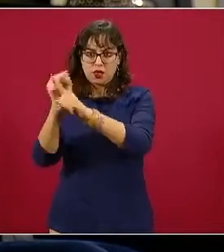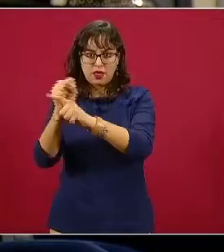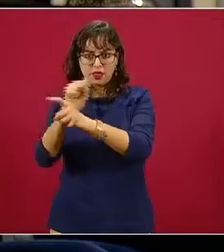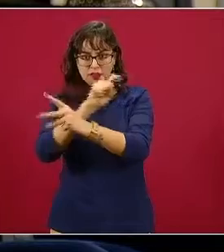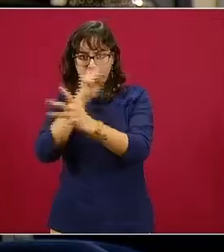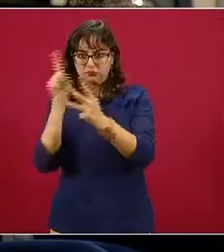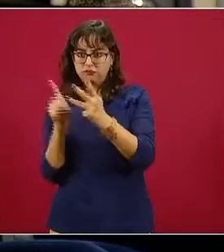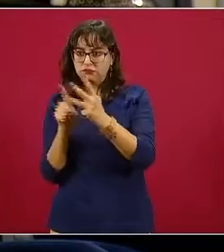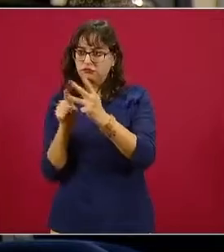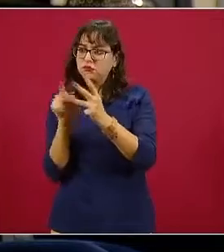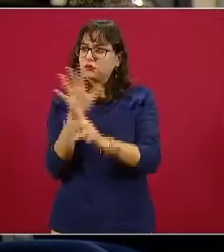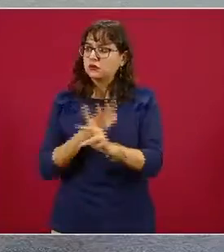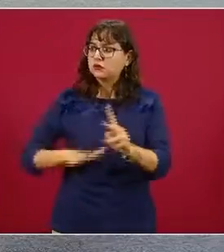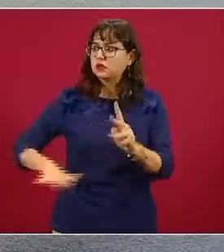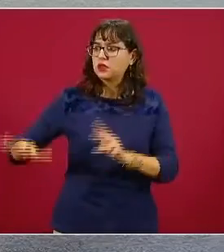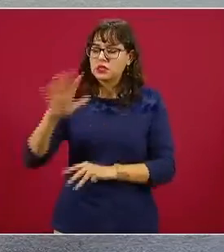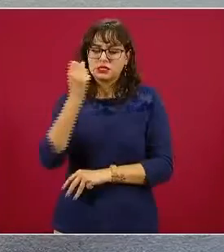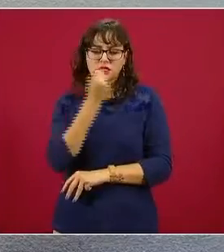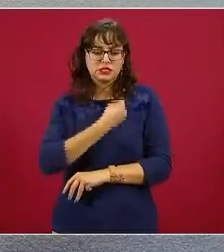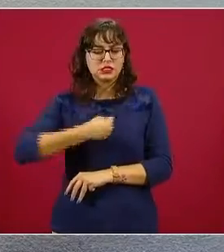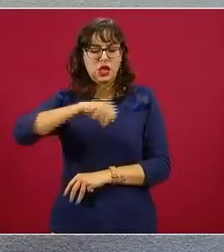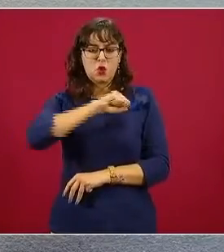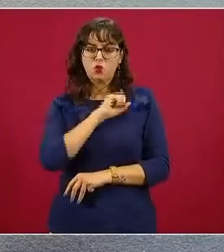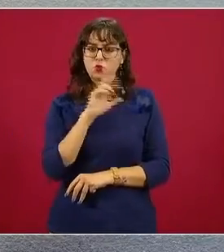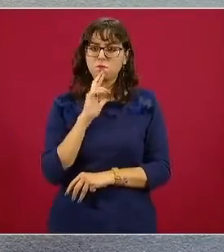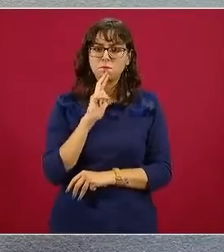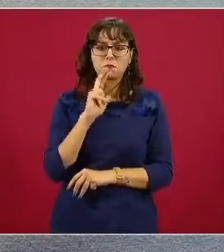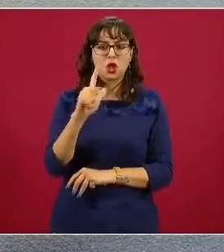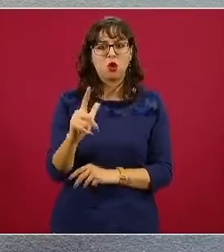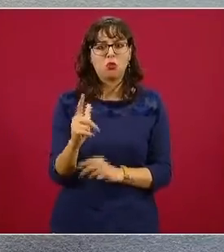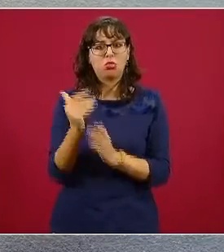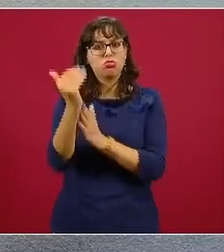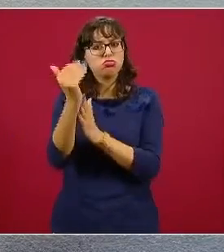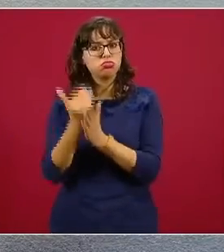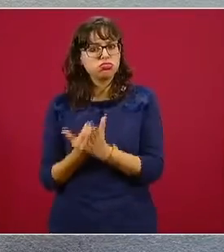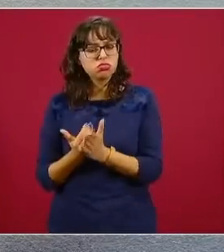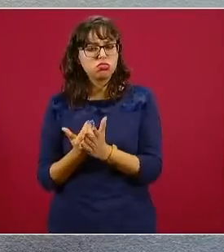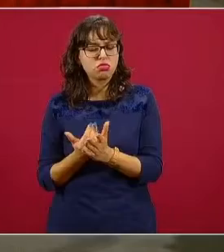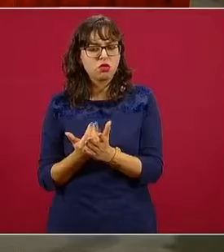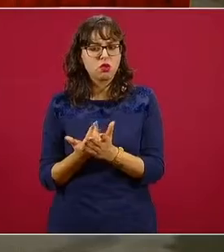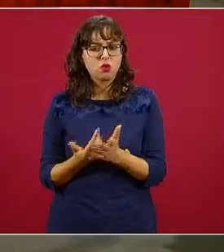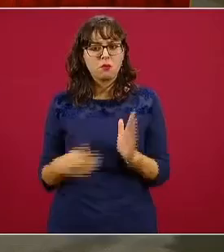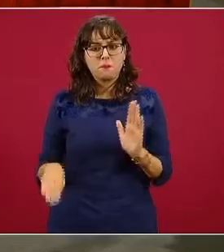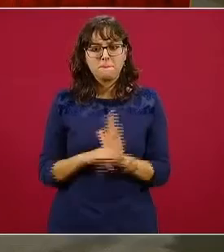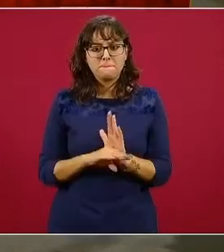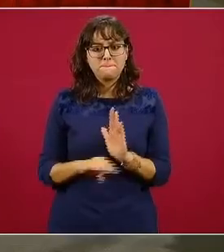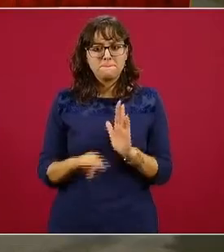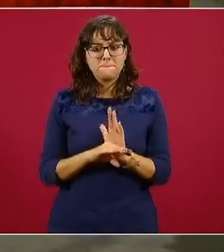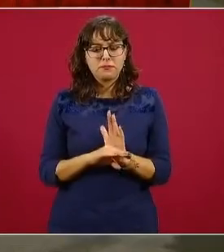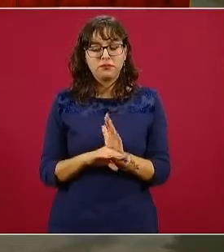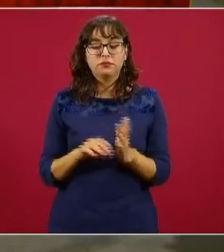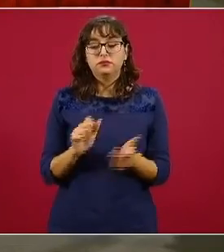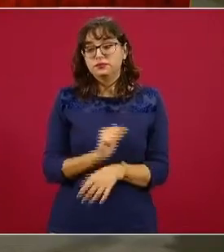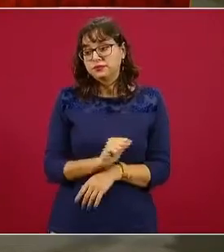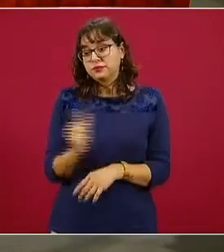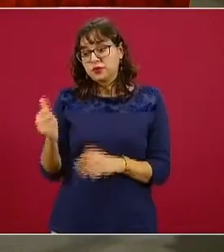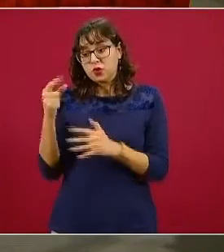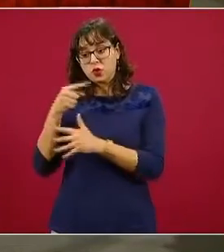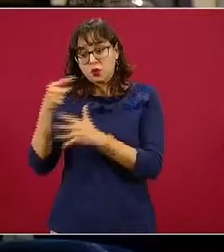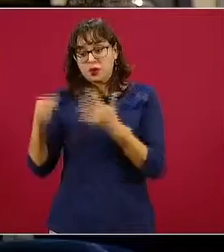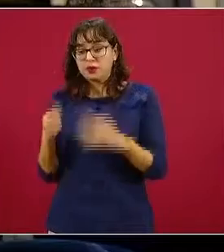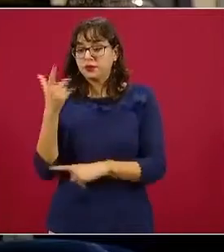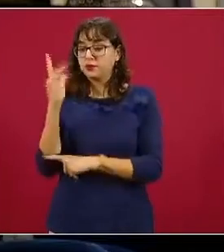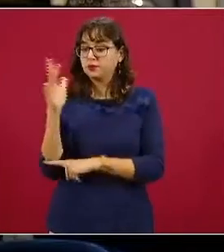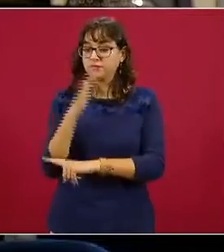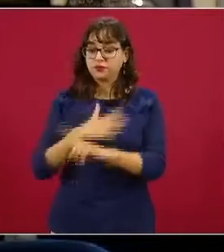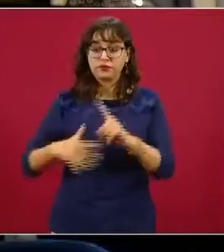una mejor salud para todos los mexicanos y, bueno, para el planeta en general? Se ha hablado de otros objetivos como medio ambiente y otros